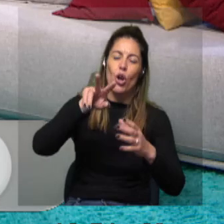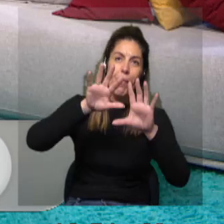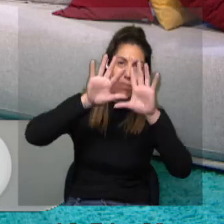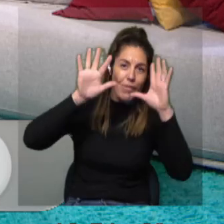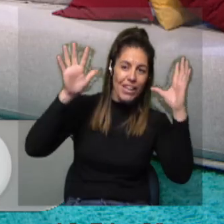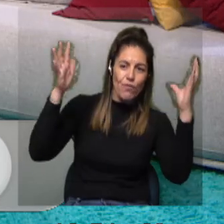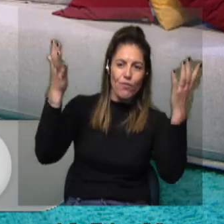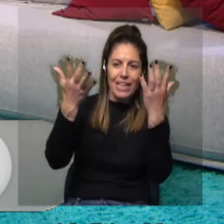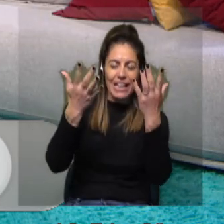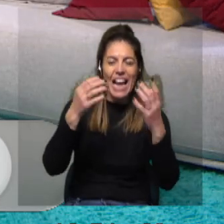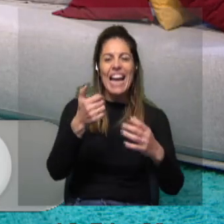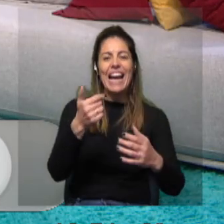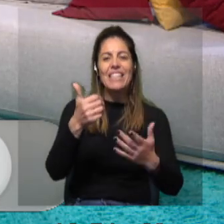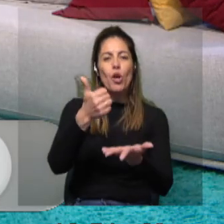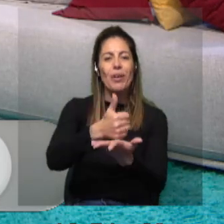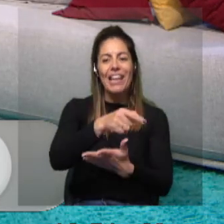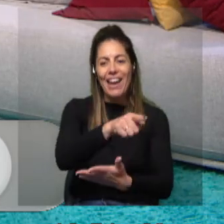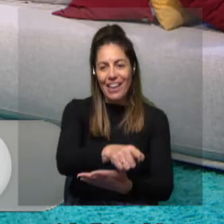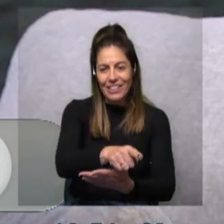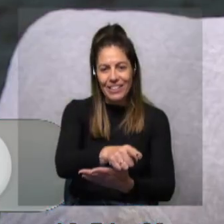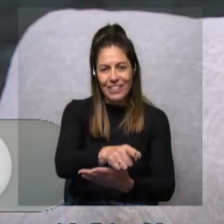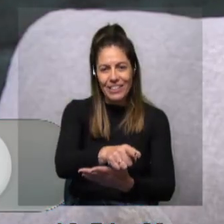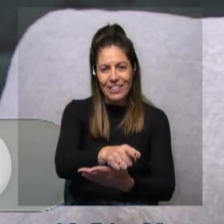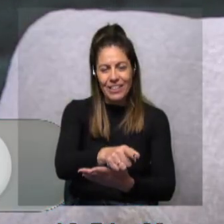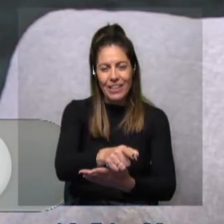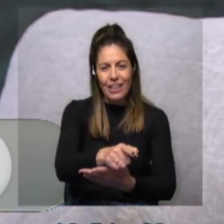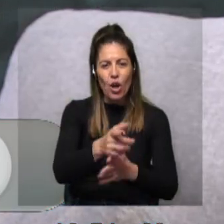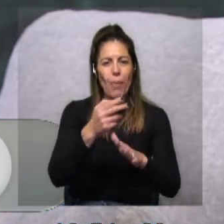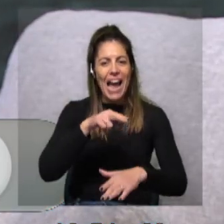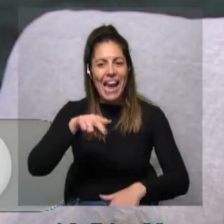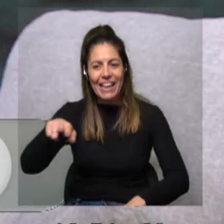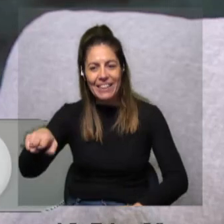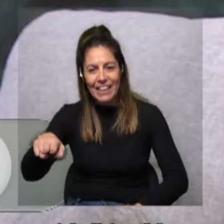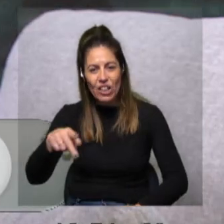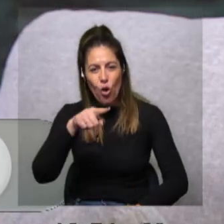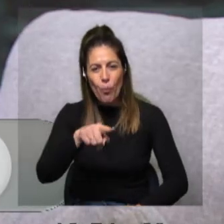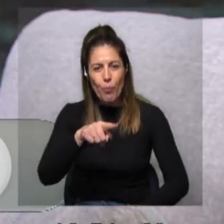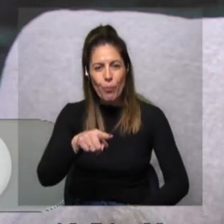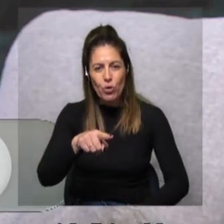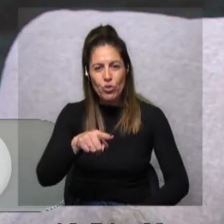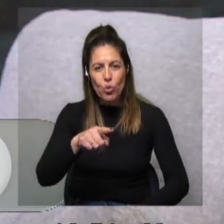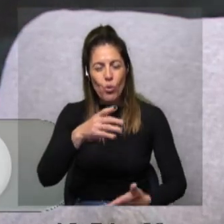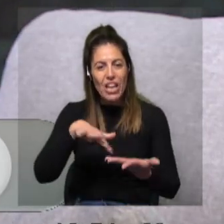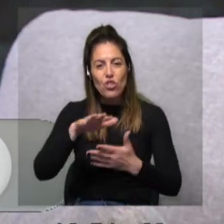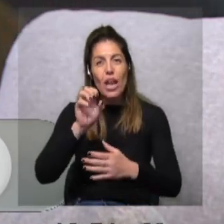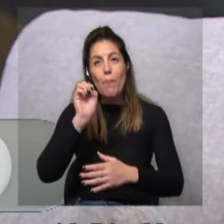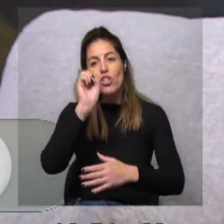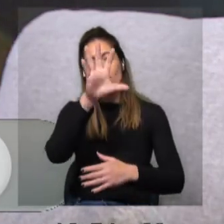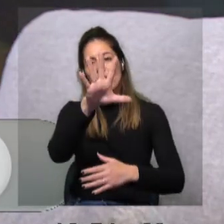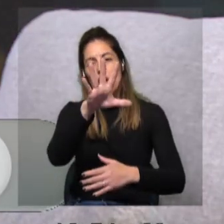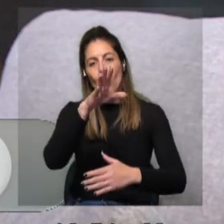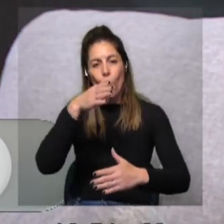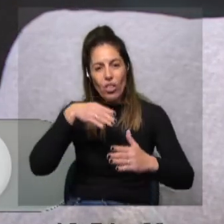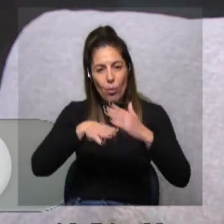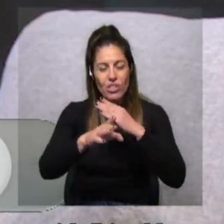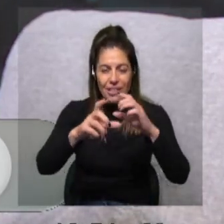periférica casi un poco. Casi como estar ahí. Casi como estar ahí. Lo que pasa es que como es estático, vos tenés una zona de proyección. Cuando vos entras en